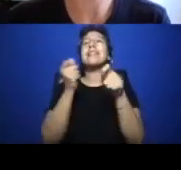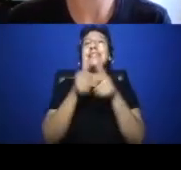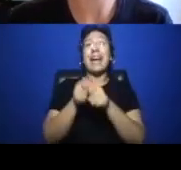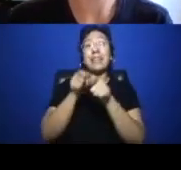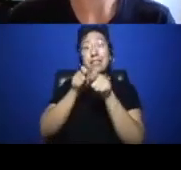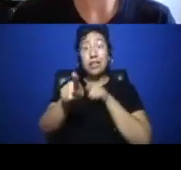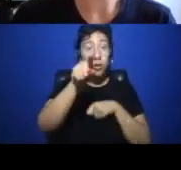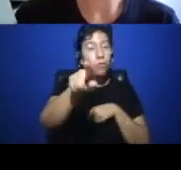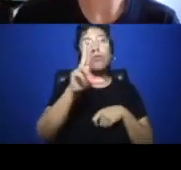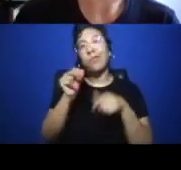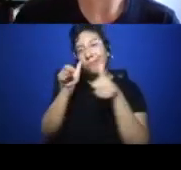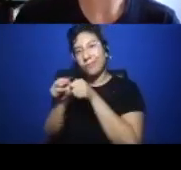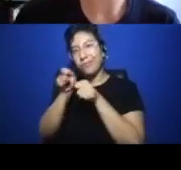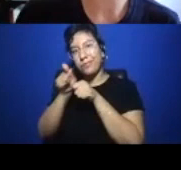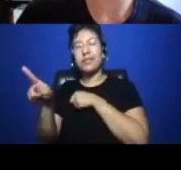Y